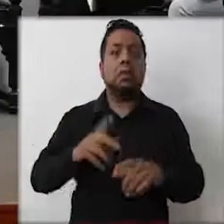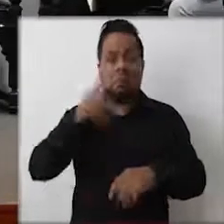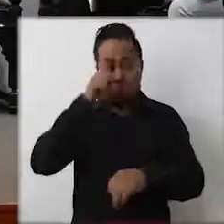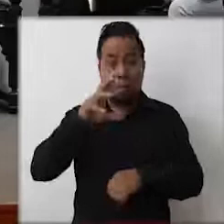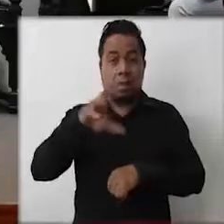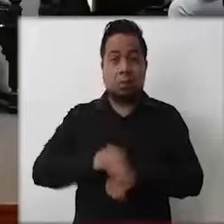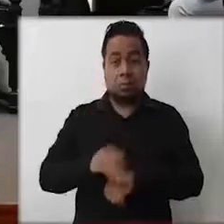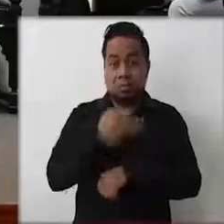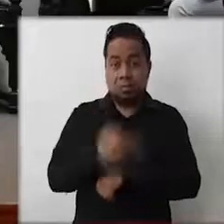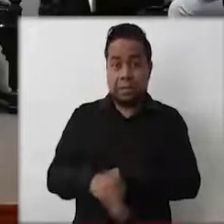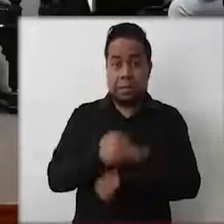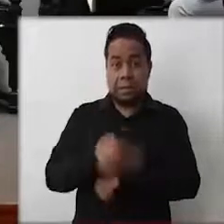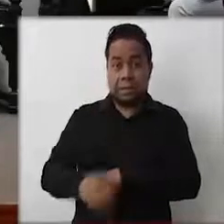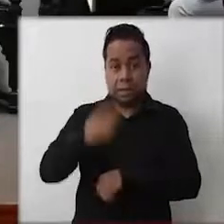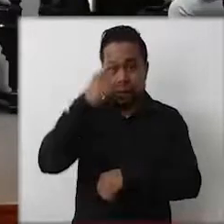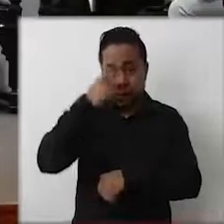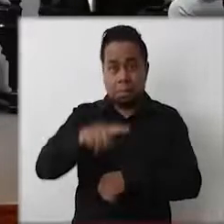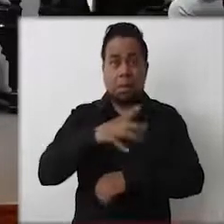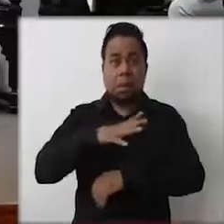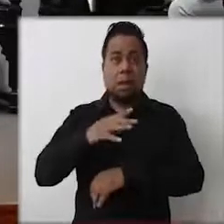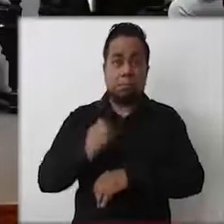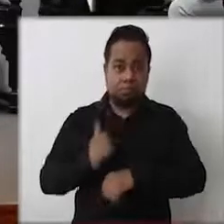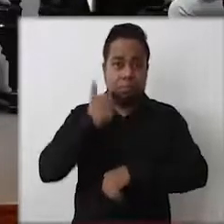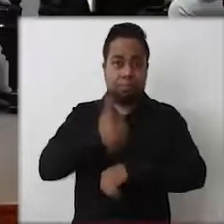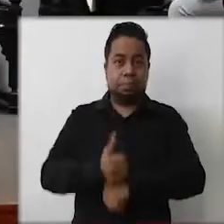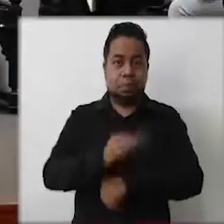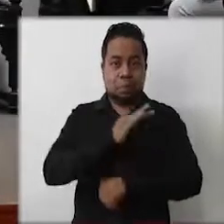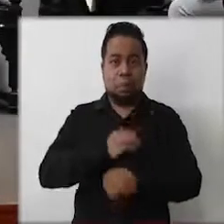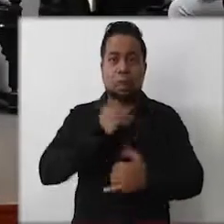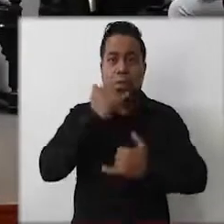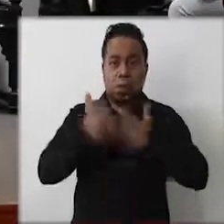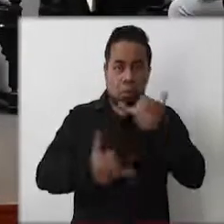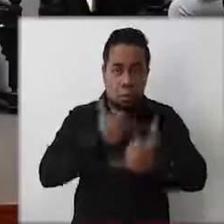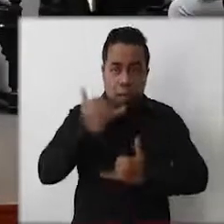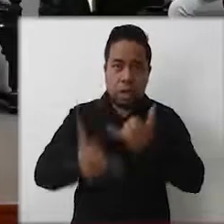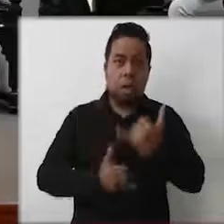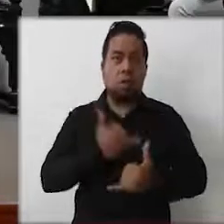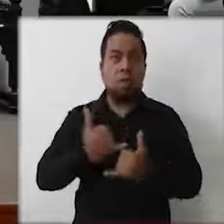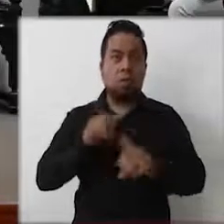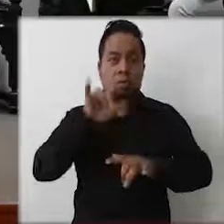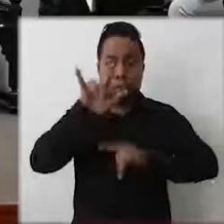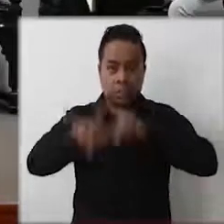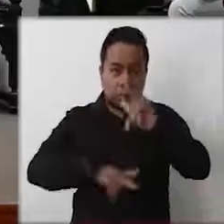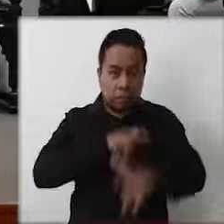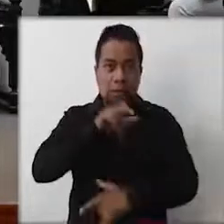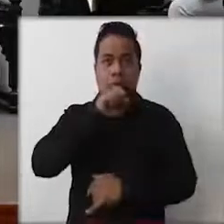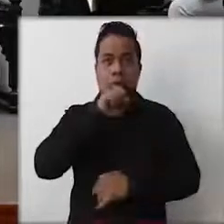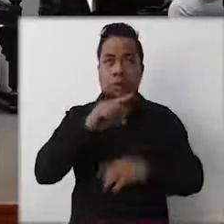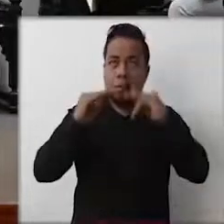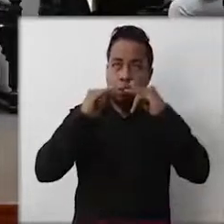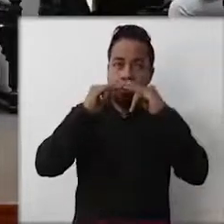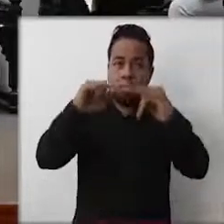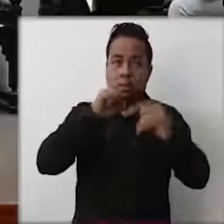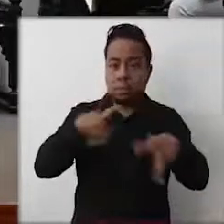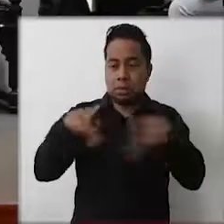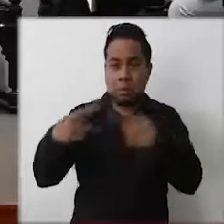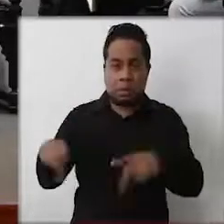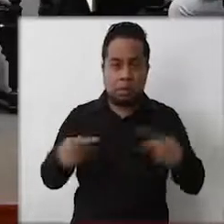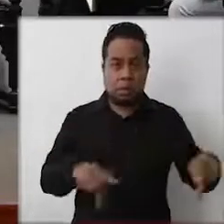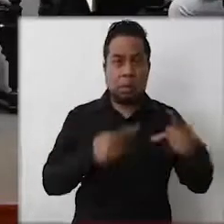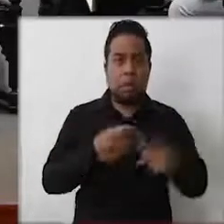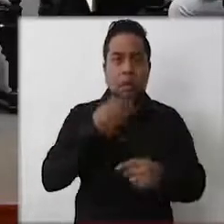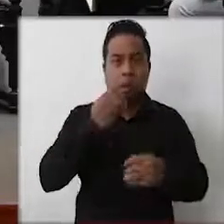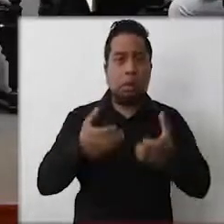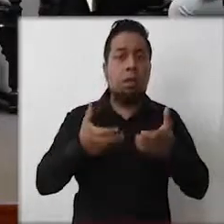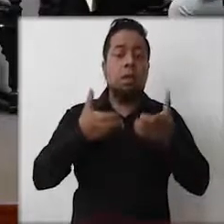del Exmarquesado, en los horarios y condiciones y a las personas que se especifican en el documento